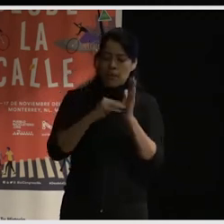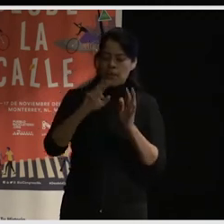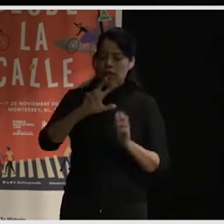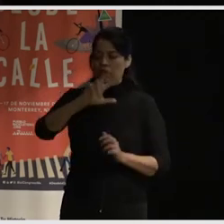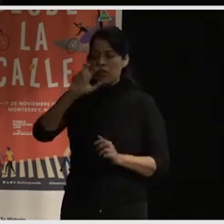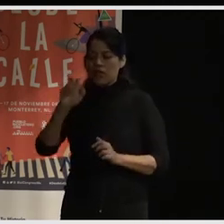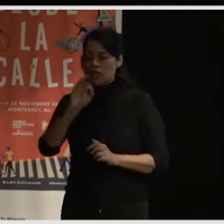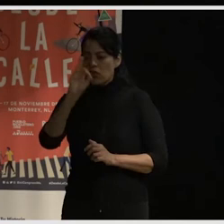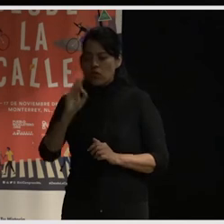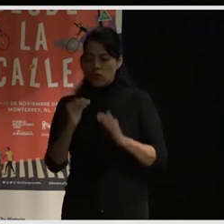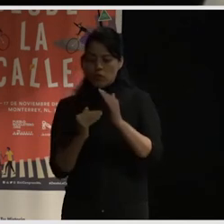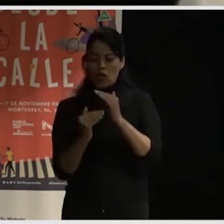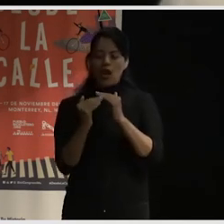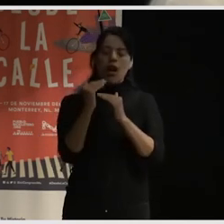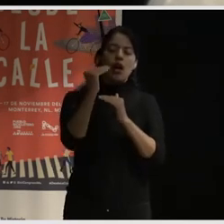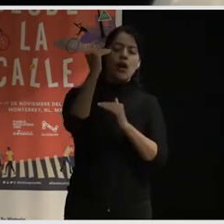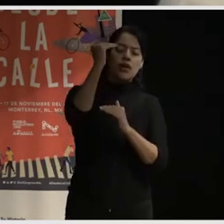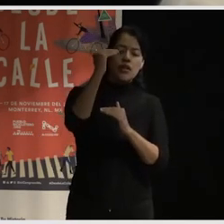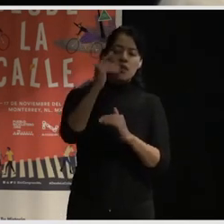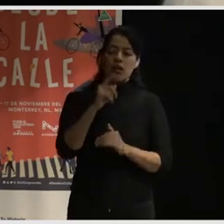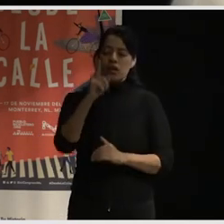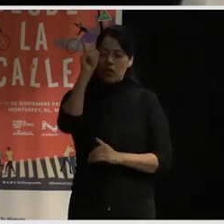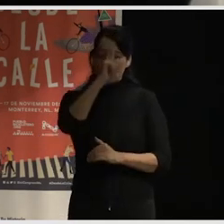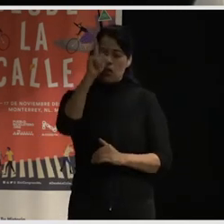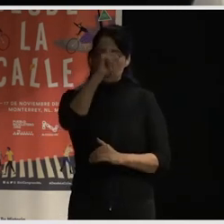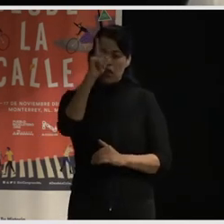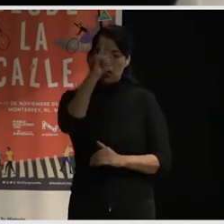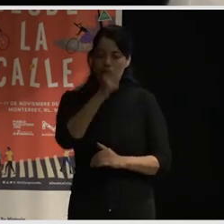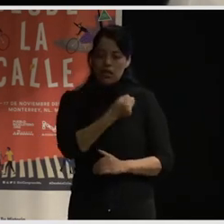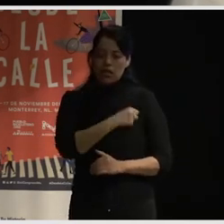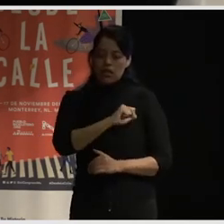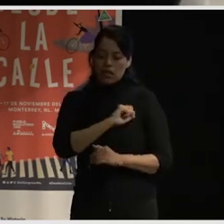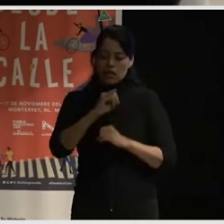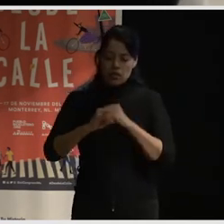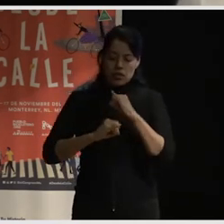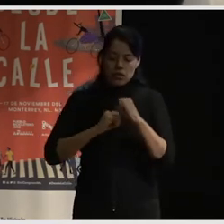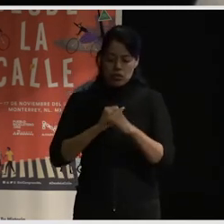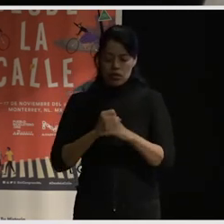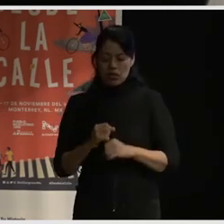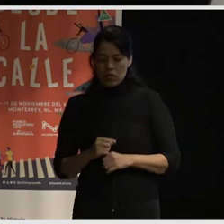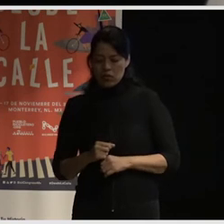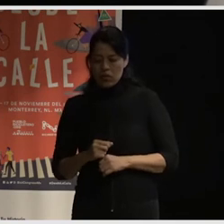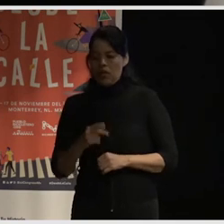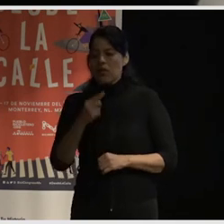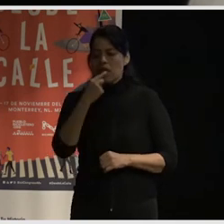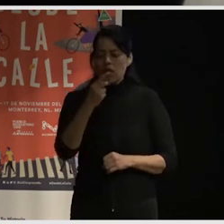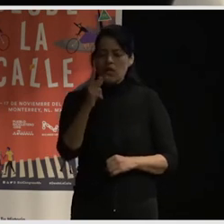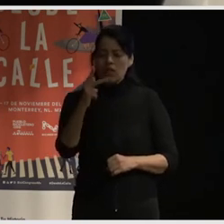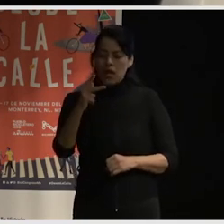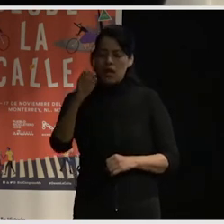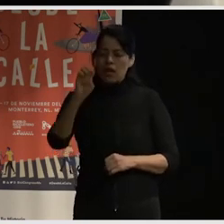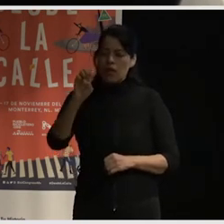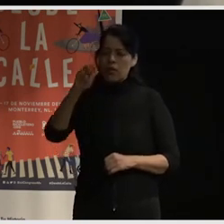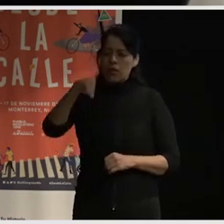mundial de la salud y eso se mantuvo así porque osea deseo pemex no es el argumento